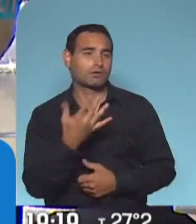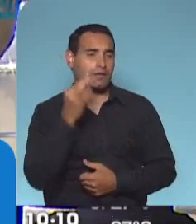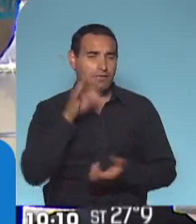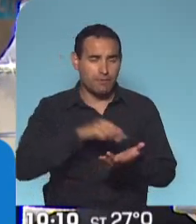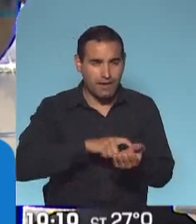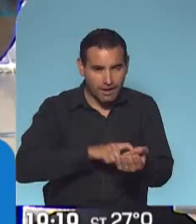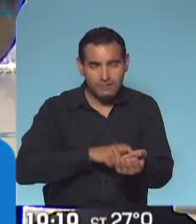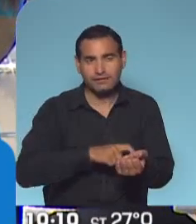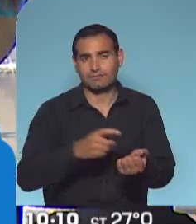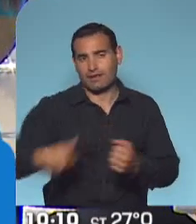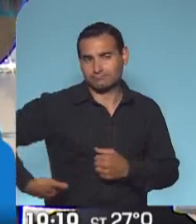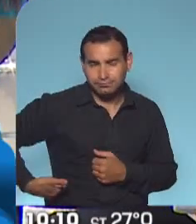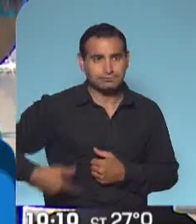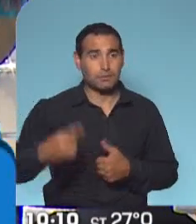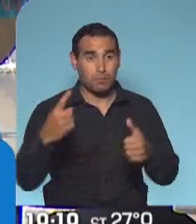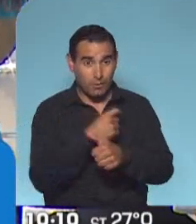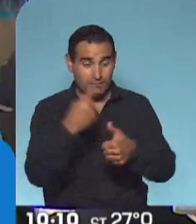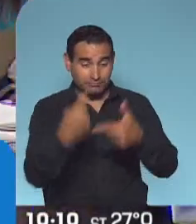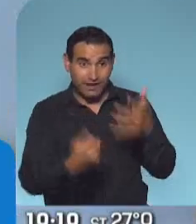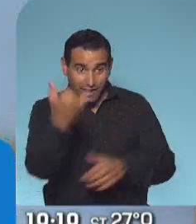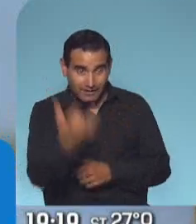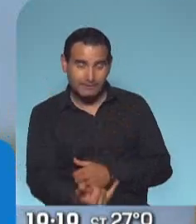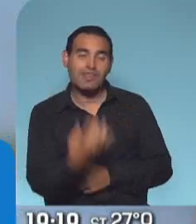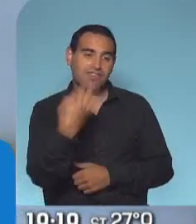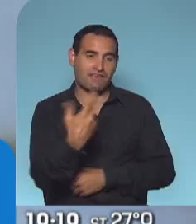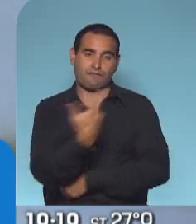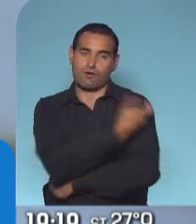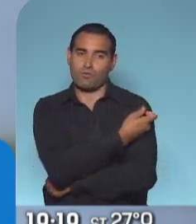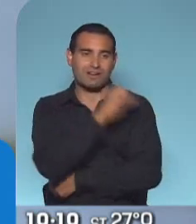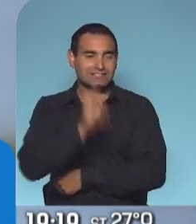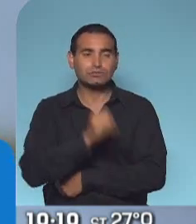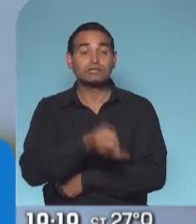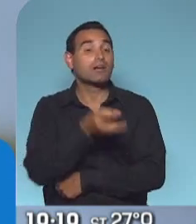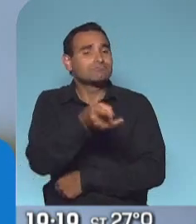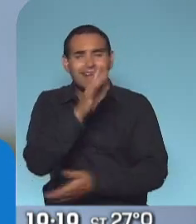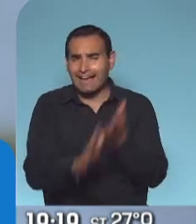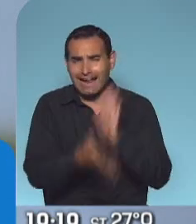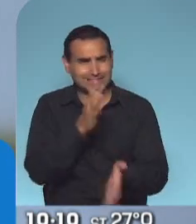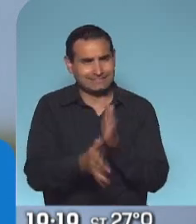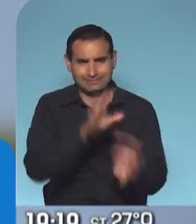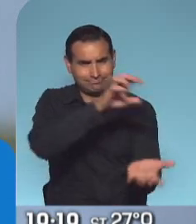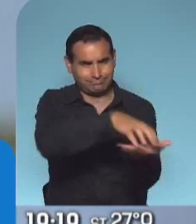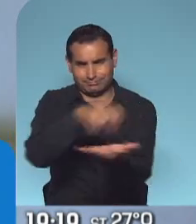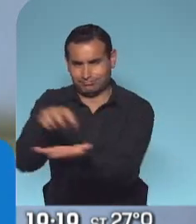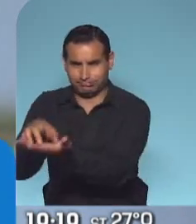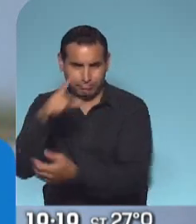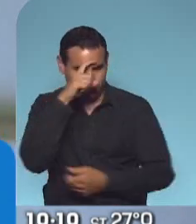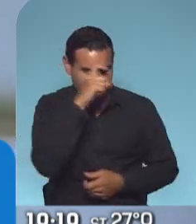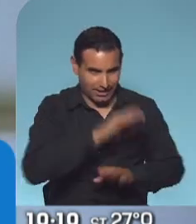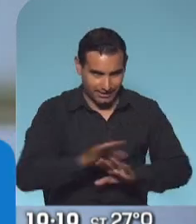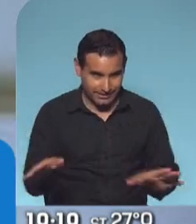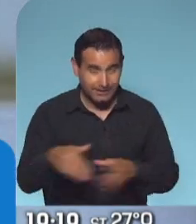diabético, renal, todos aquellos tienen indicación. La vacuna es gratuita en todos los centros asistenciales,